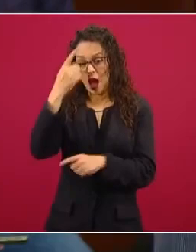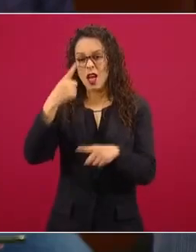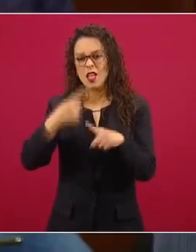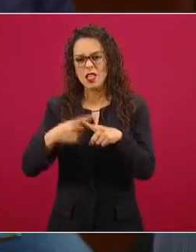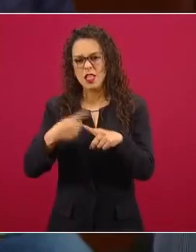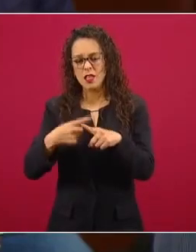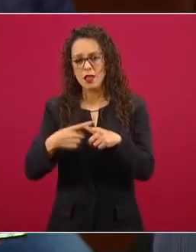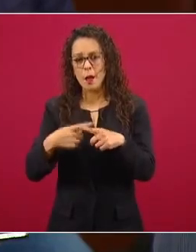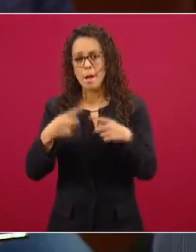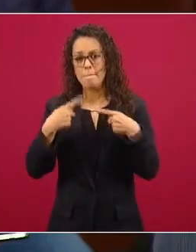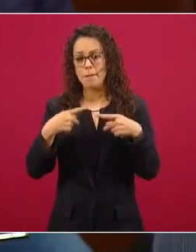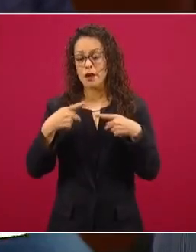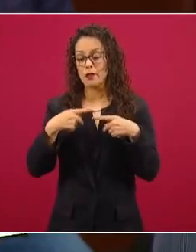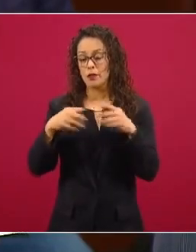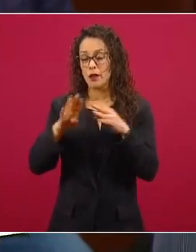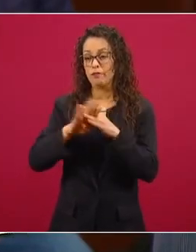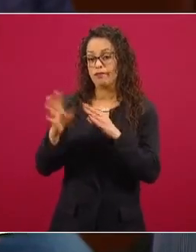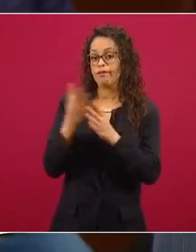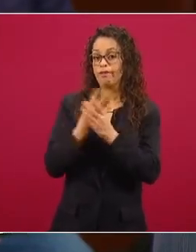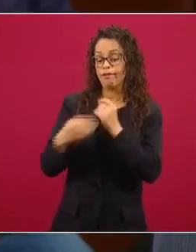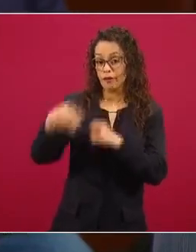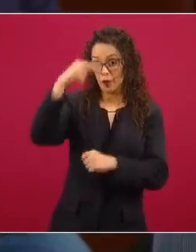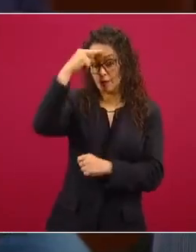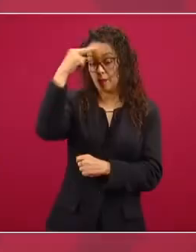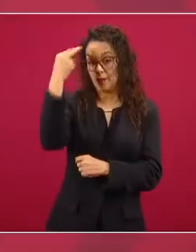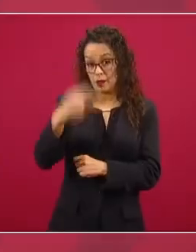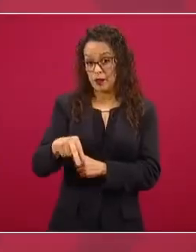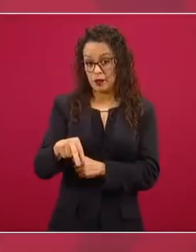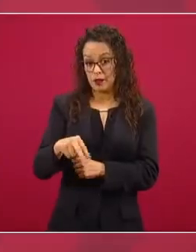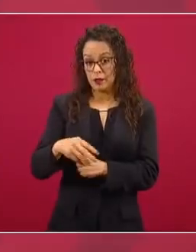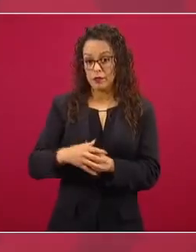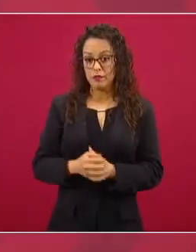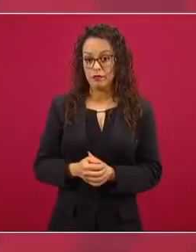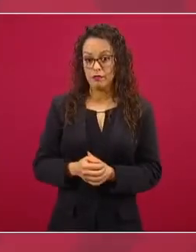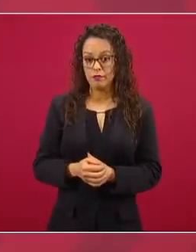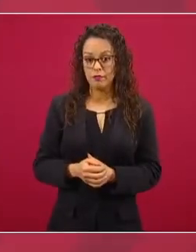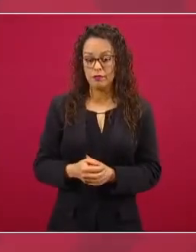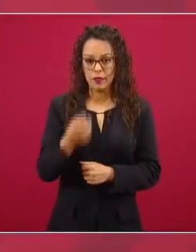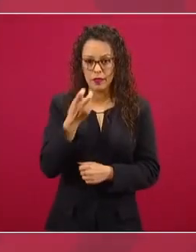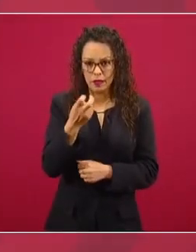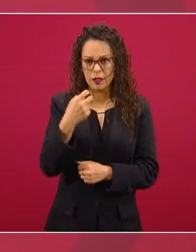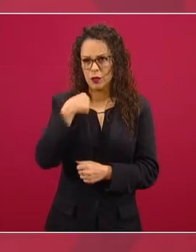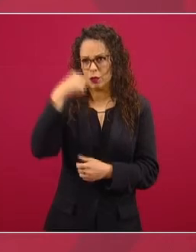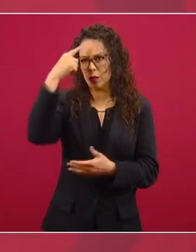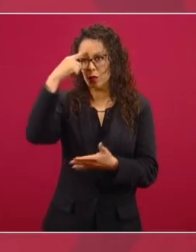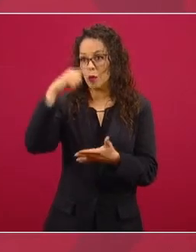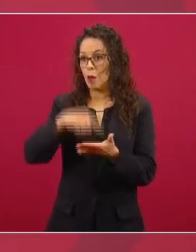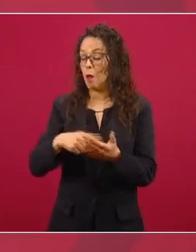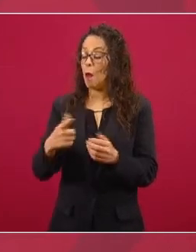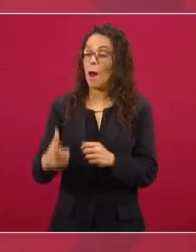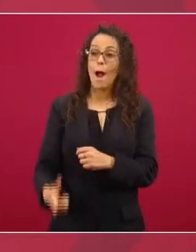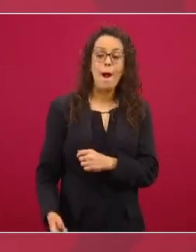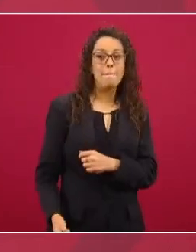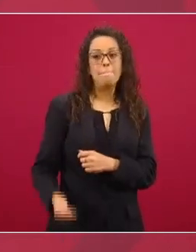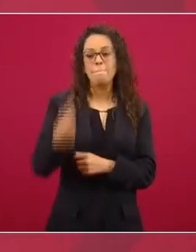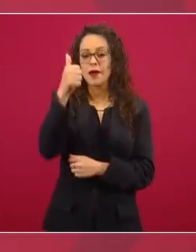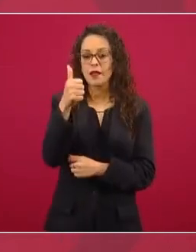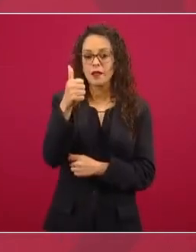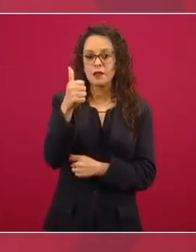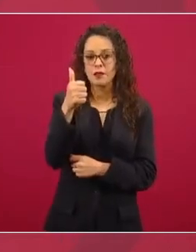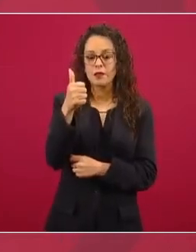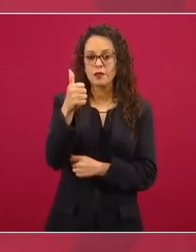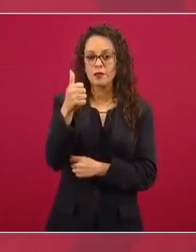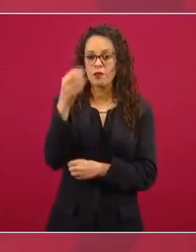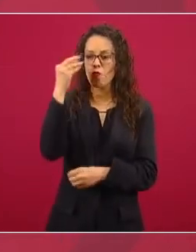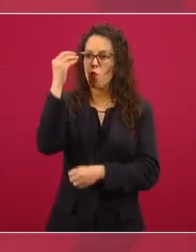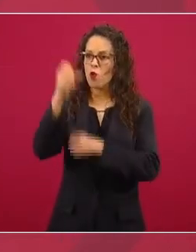mexicanos, a nuestros paisanos, yo creo que es la primera vez que se hacía en mucho